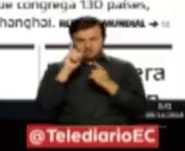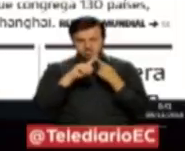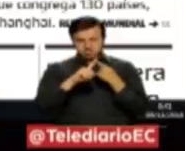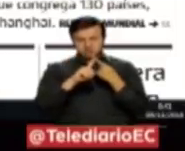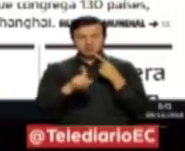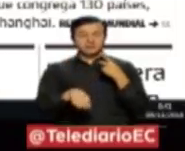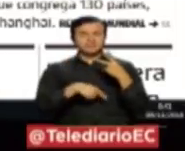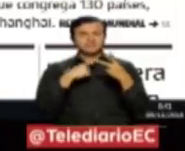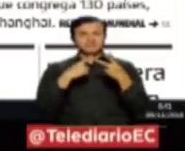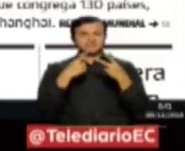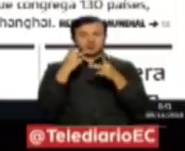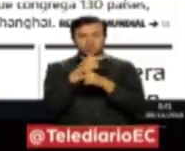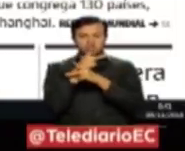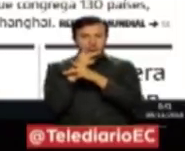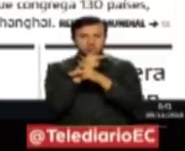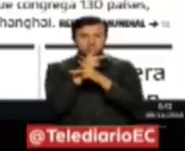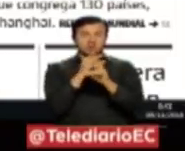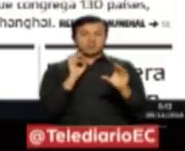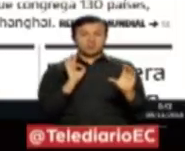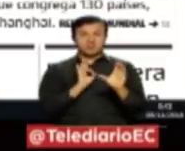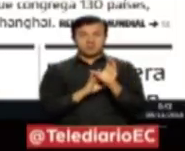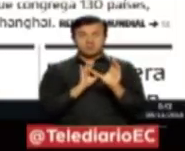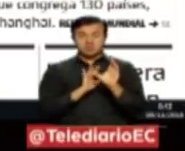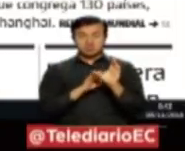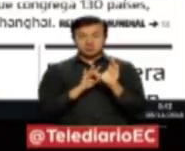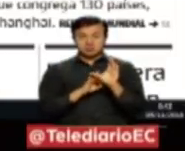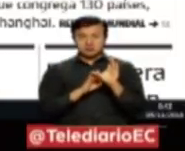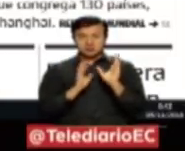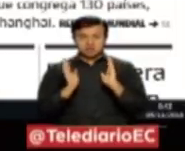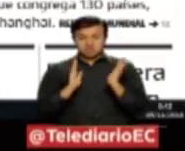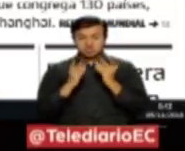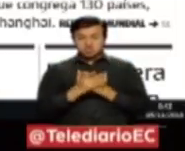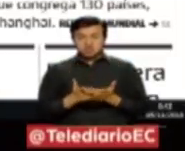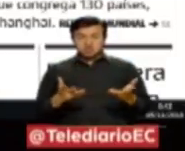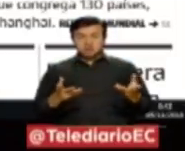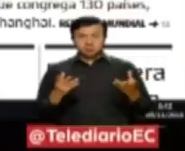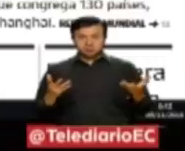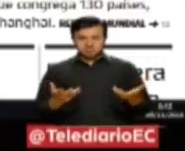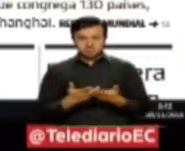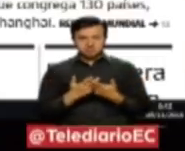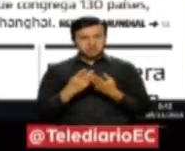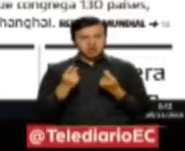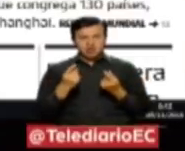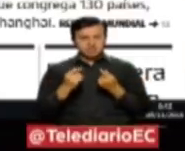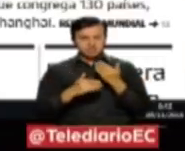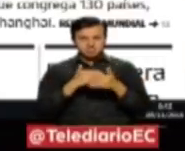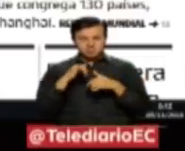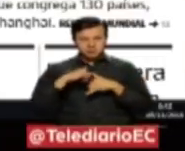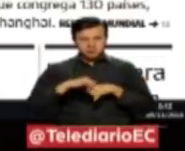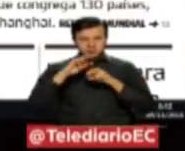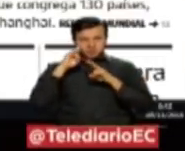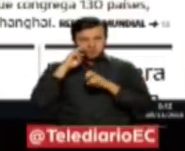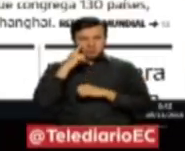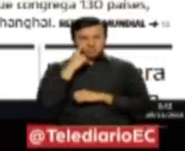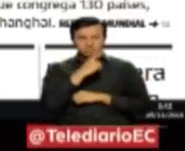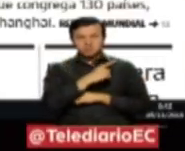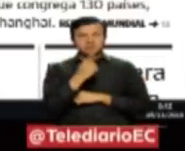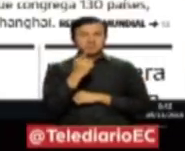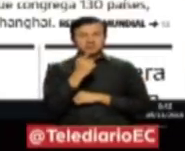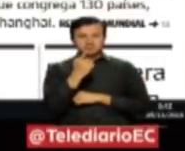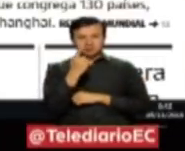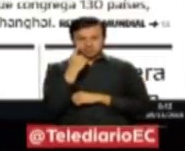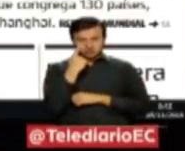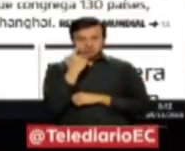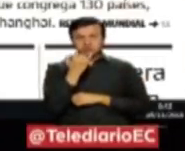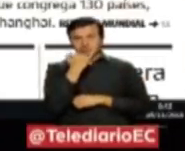Económico, UAFE, y el Consejo de Participación Ciudadana Transitoria se unen para adelantar las investigaciones que permitan